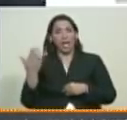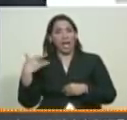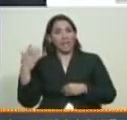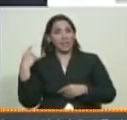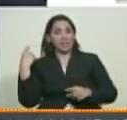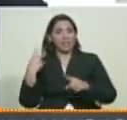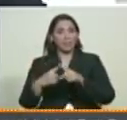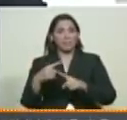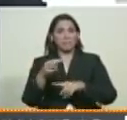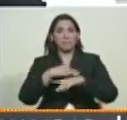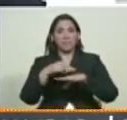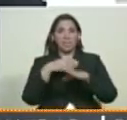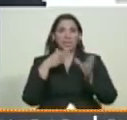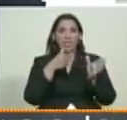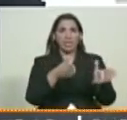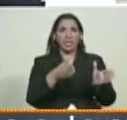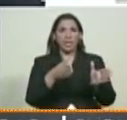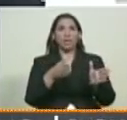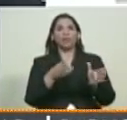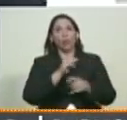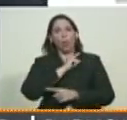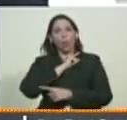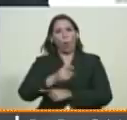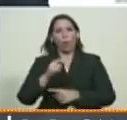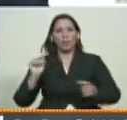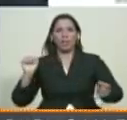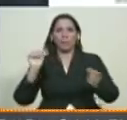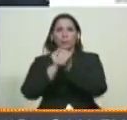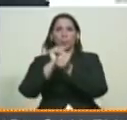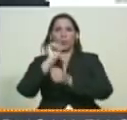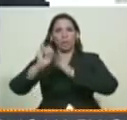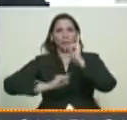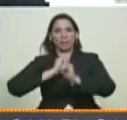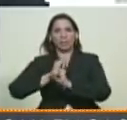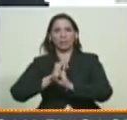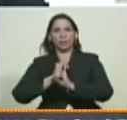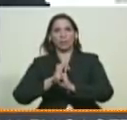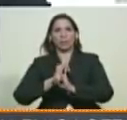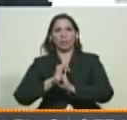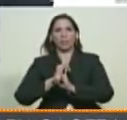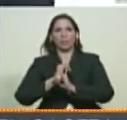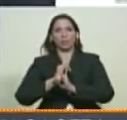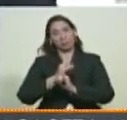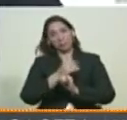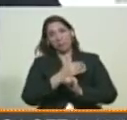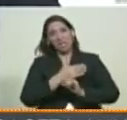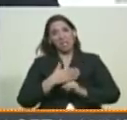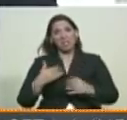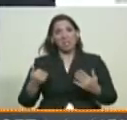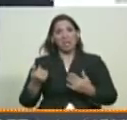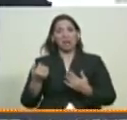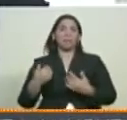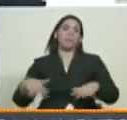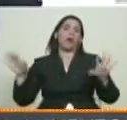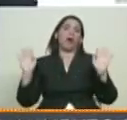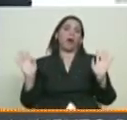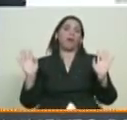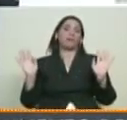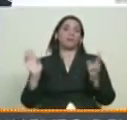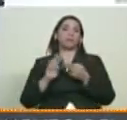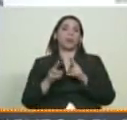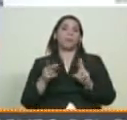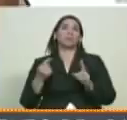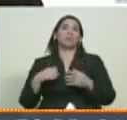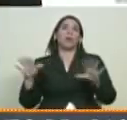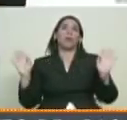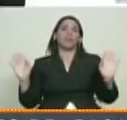prófugo con orden de captura internacional que quiere lavarse la cara escribiendo paguatadas cada domingo,